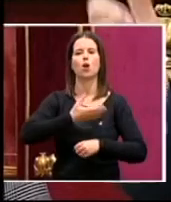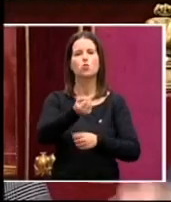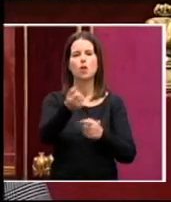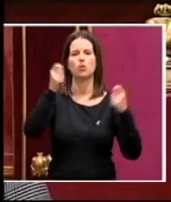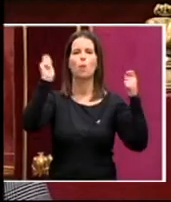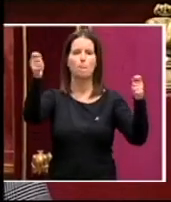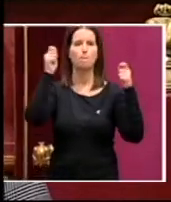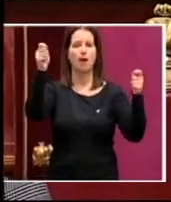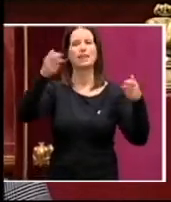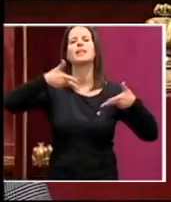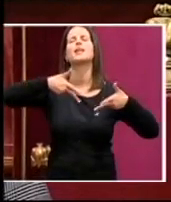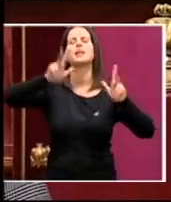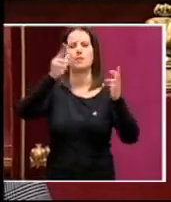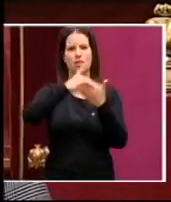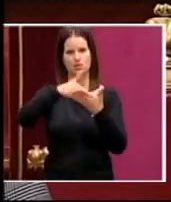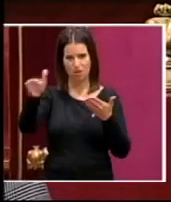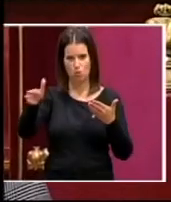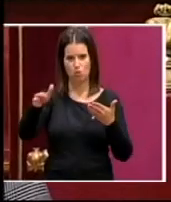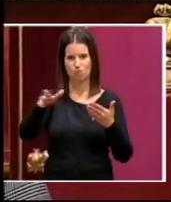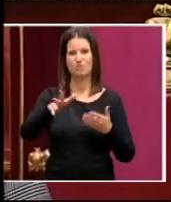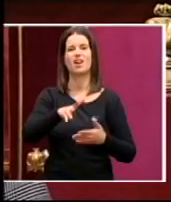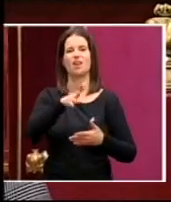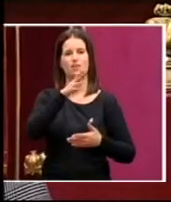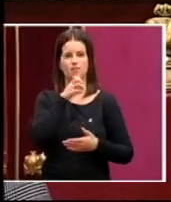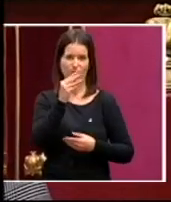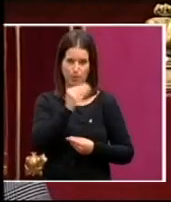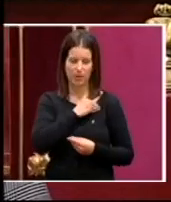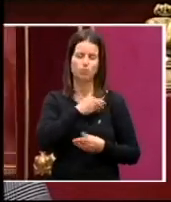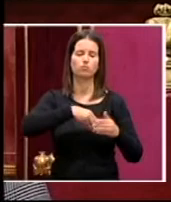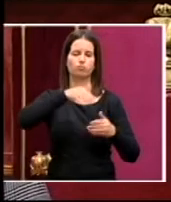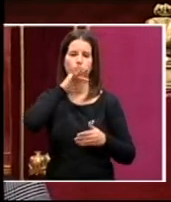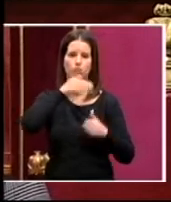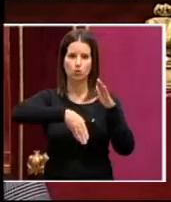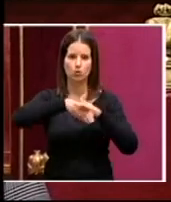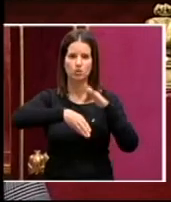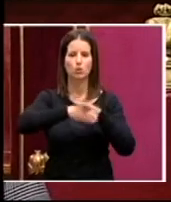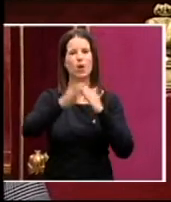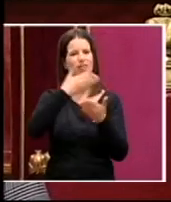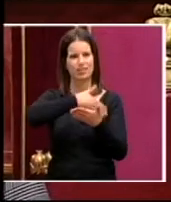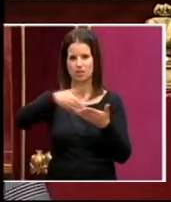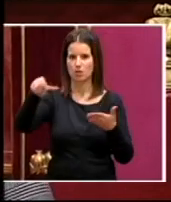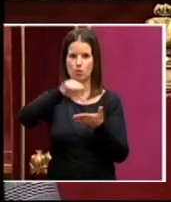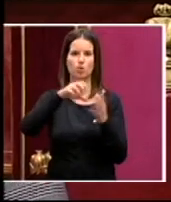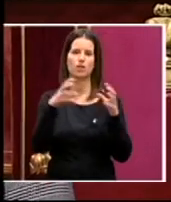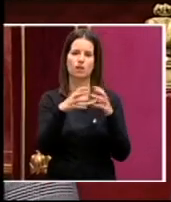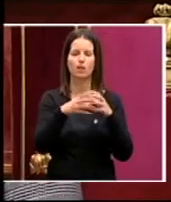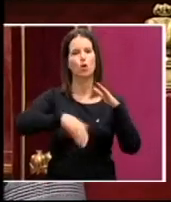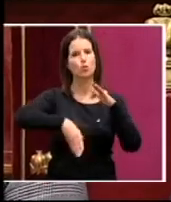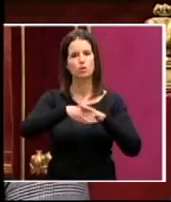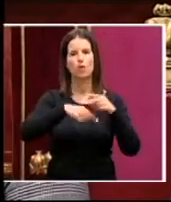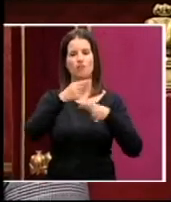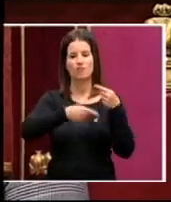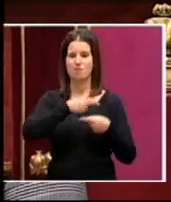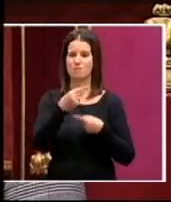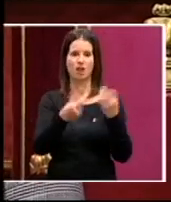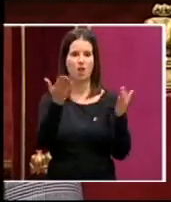Granada libre de desahucio, por desgracia sigue habiendo desahucio en la ciudad de Granada, sigue habiendo familias en la ciudad de Granada